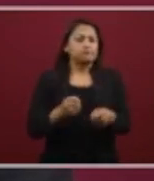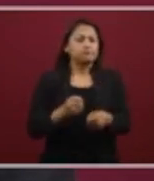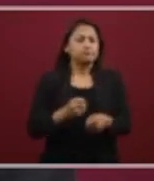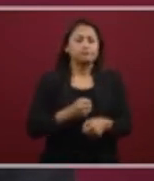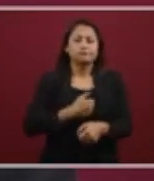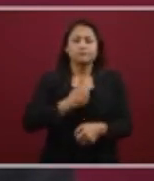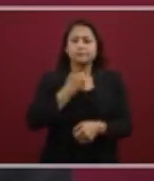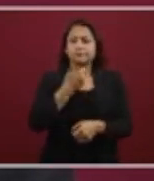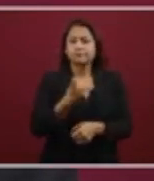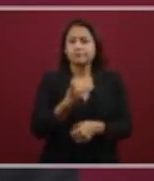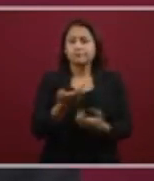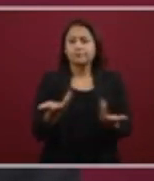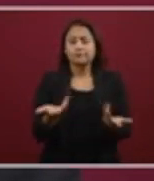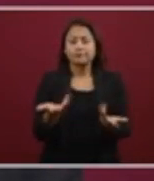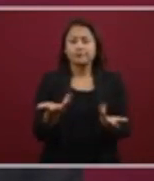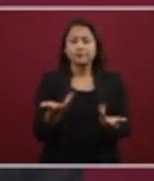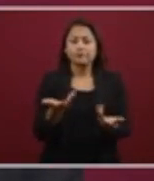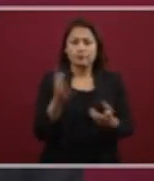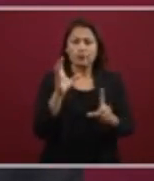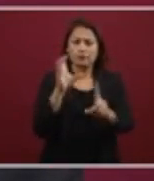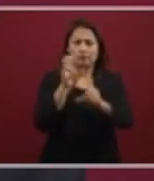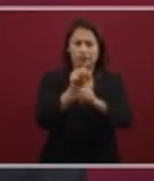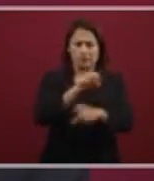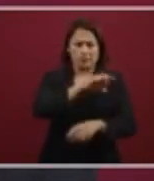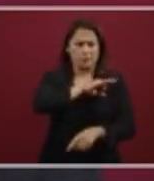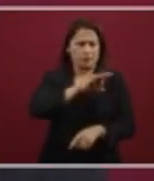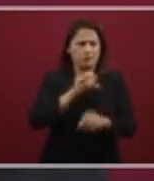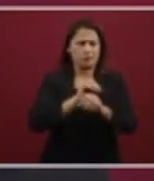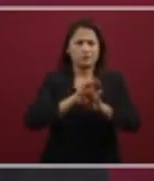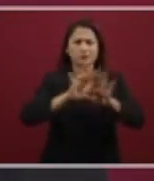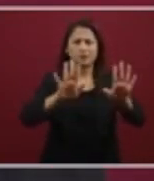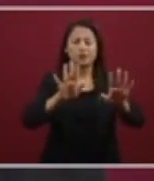Lo podemos lograr si